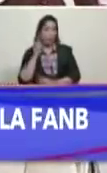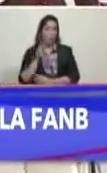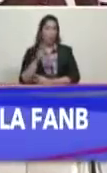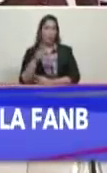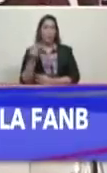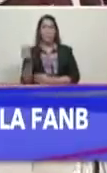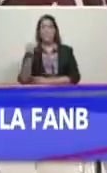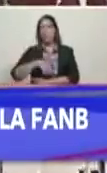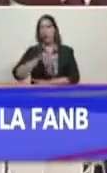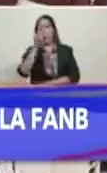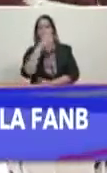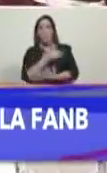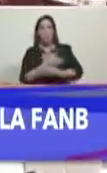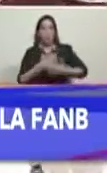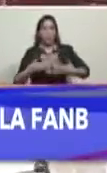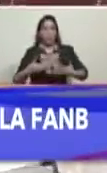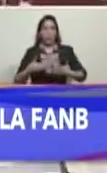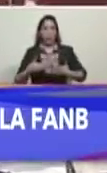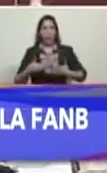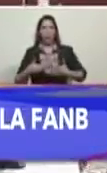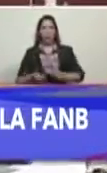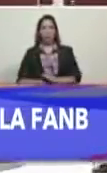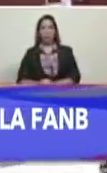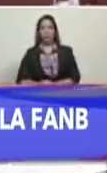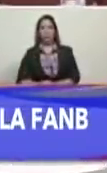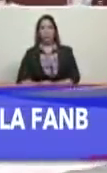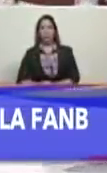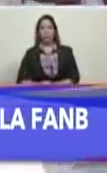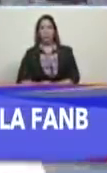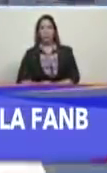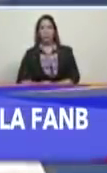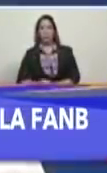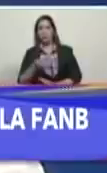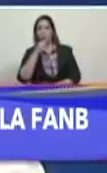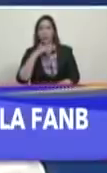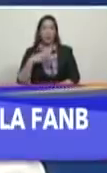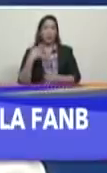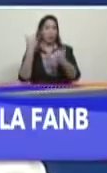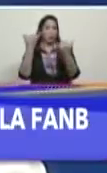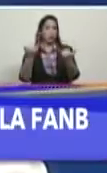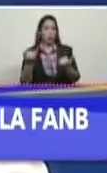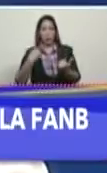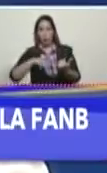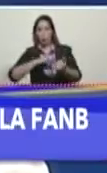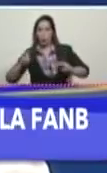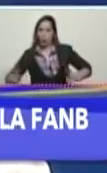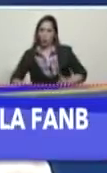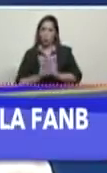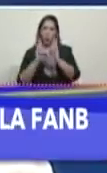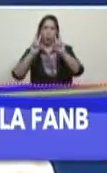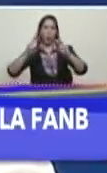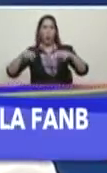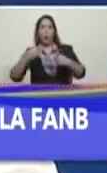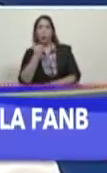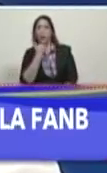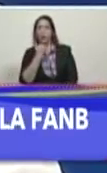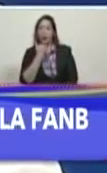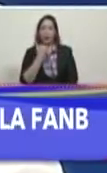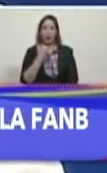millón. Señor Dios de la historia, cuando ya nos encontramos en el umbral del nuevo año